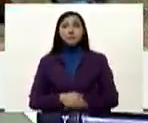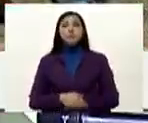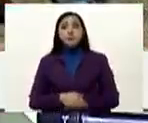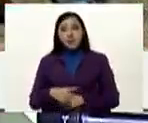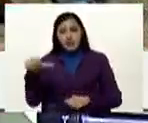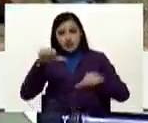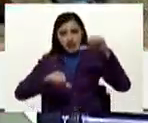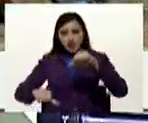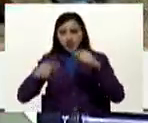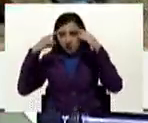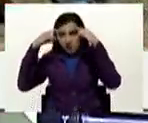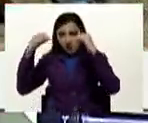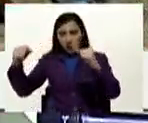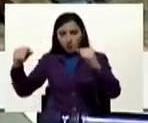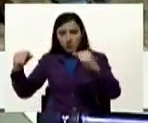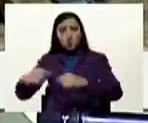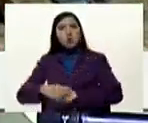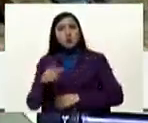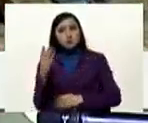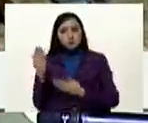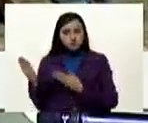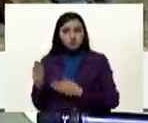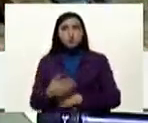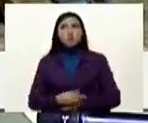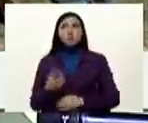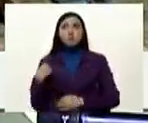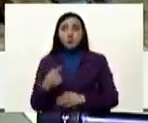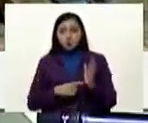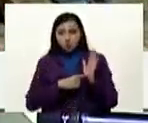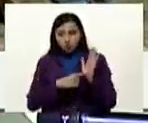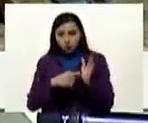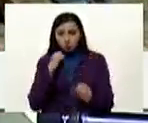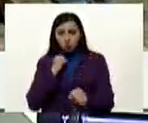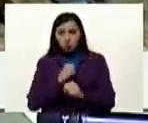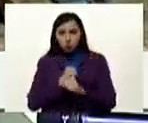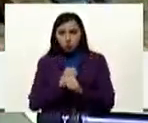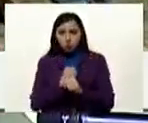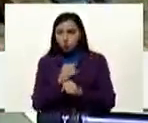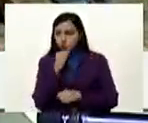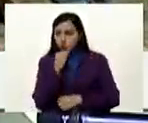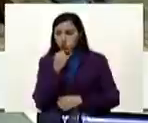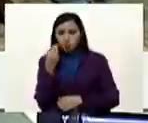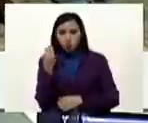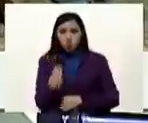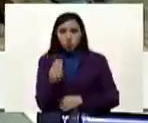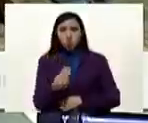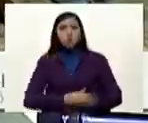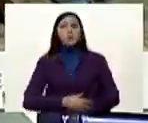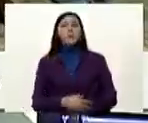científica, científica, tiene mucho que aportar, muchas informaciones,